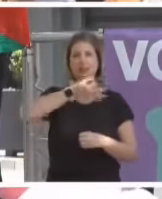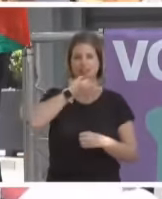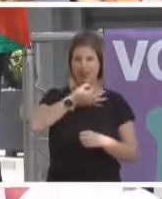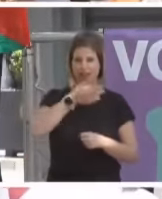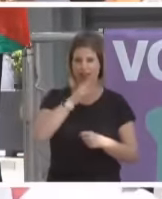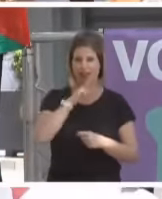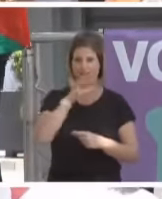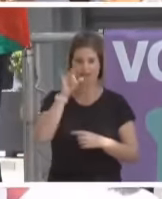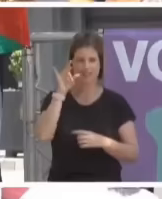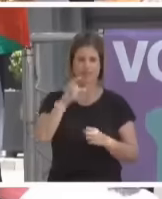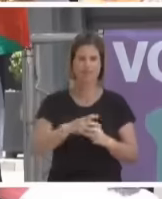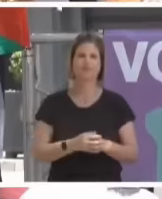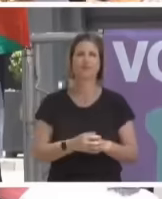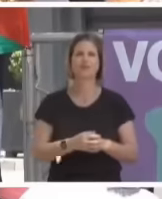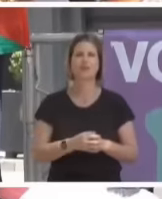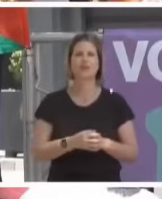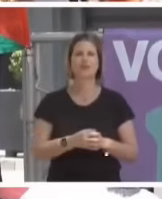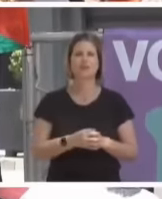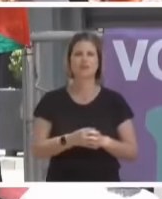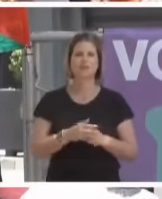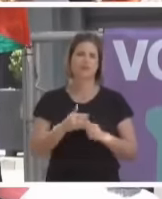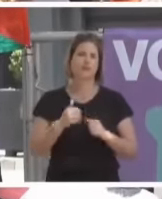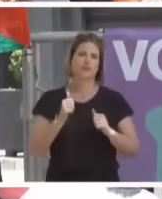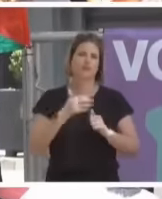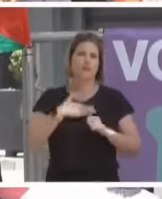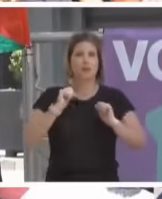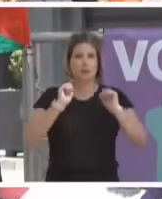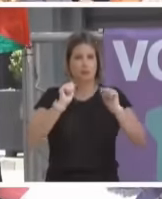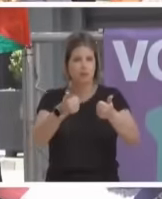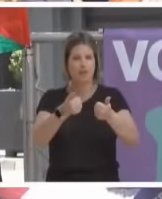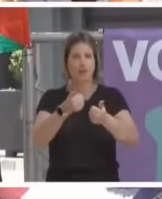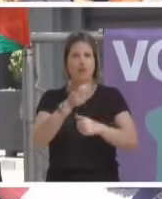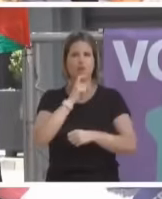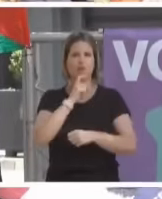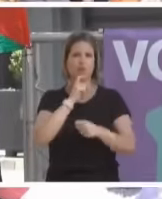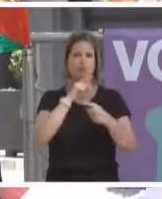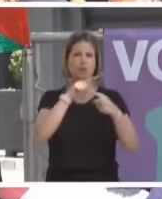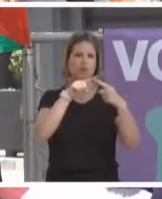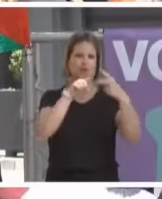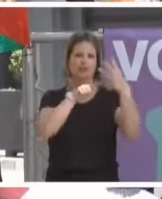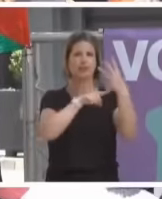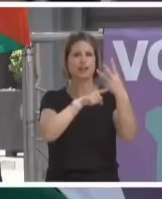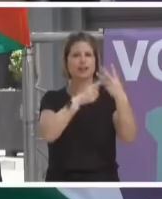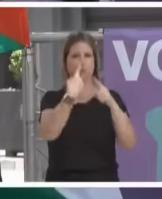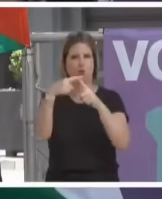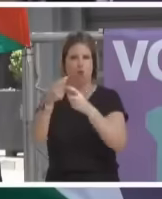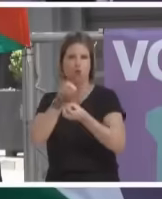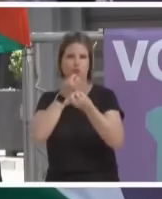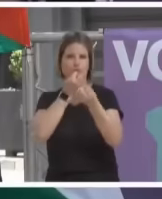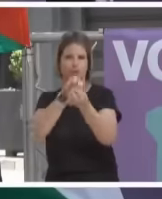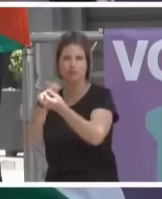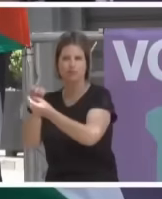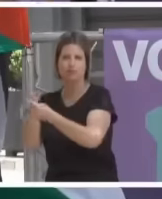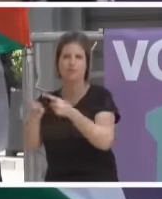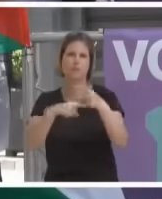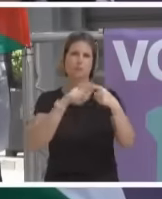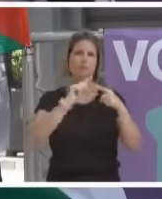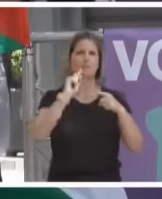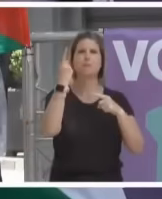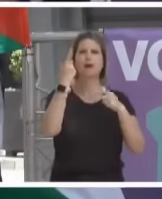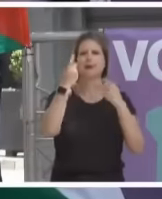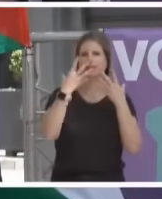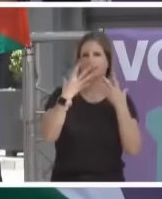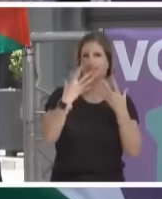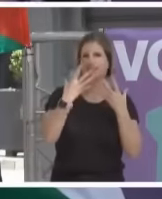Buenas tardes, ahora sí. Quería empezar haciendo tres menciones. La primera, un poco más seria,